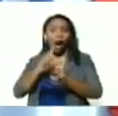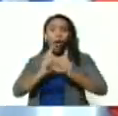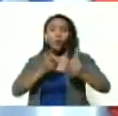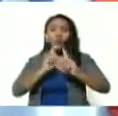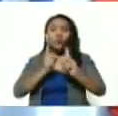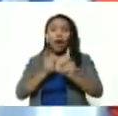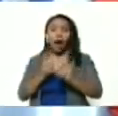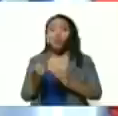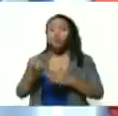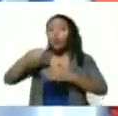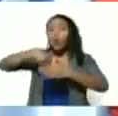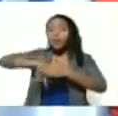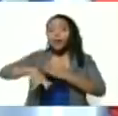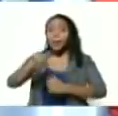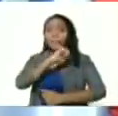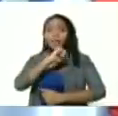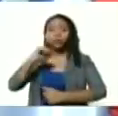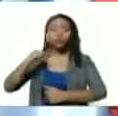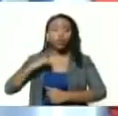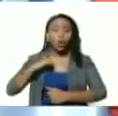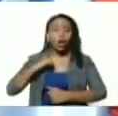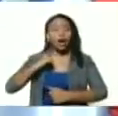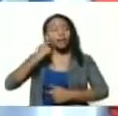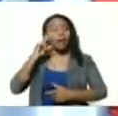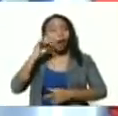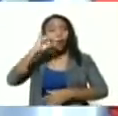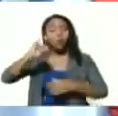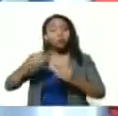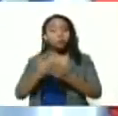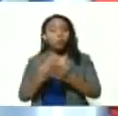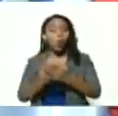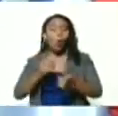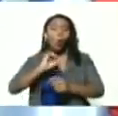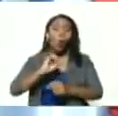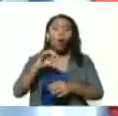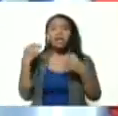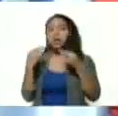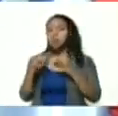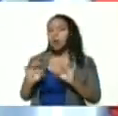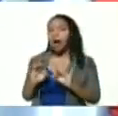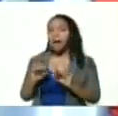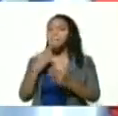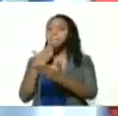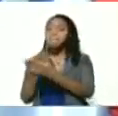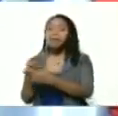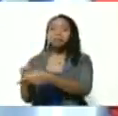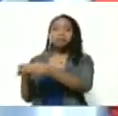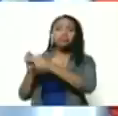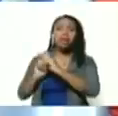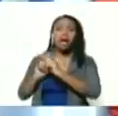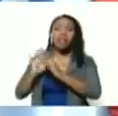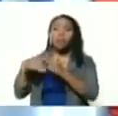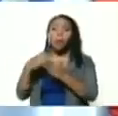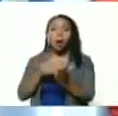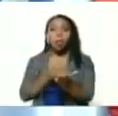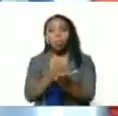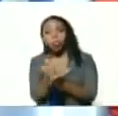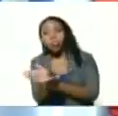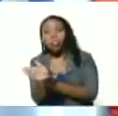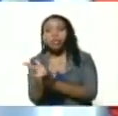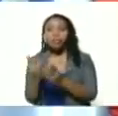personas jurídicas y o naturales que pedían prestado y luego desviaban el